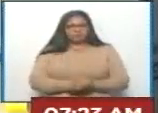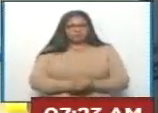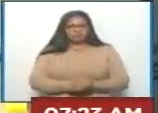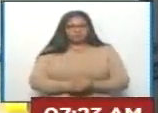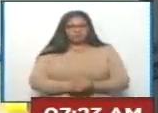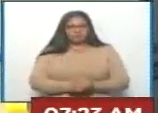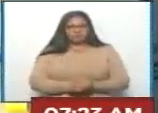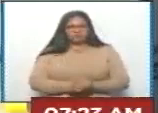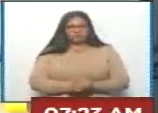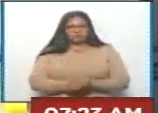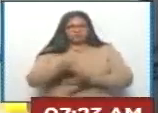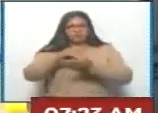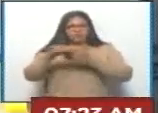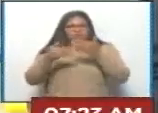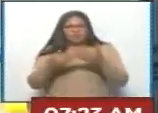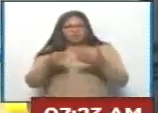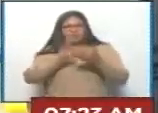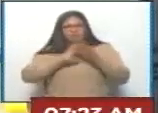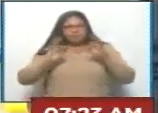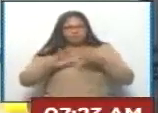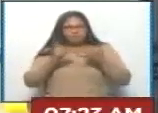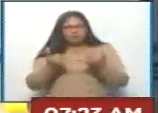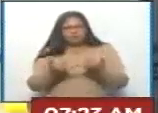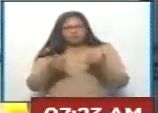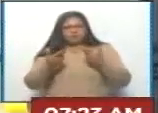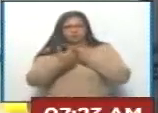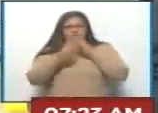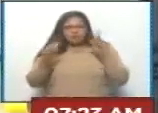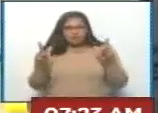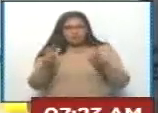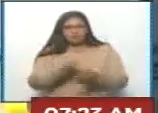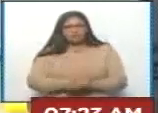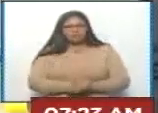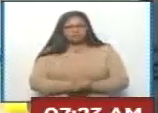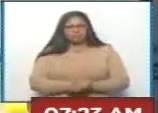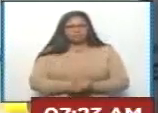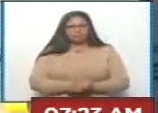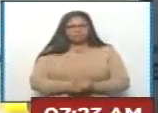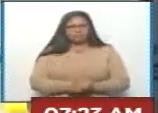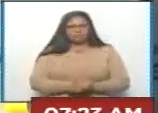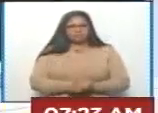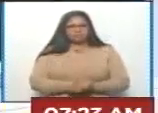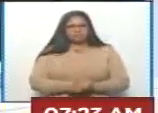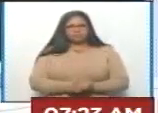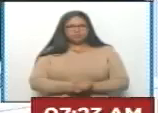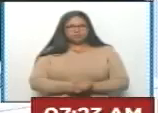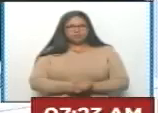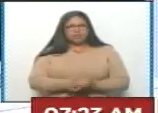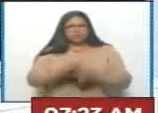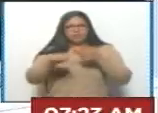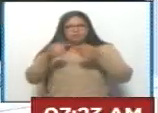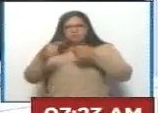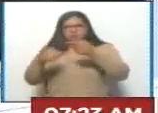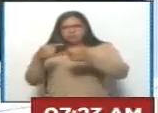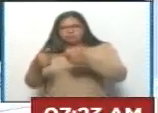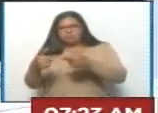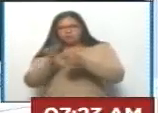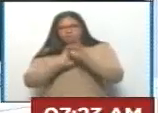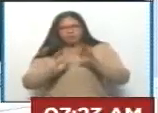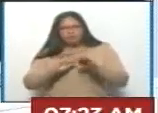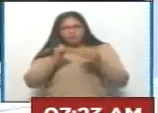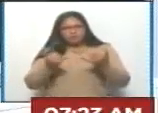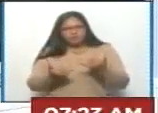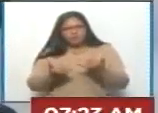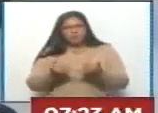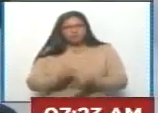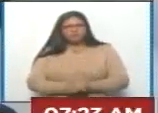la democracia y reconquistar la libertad. Tenía otras connotaciones que después se fueron visualizando de una manera muy